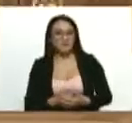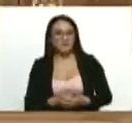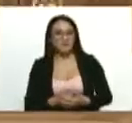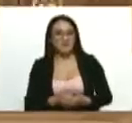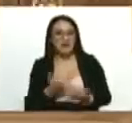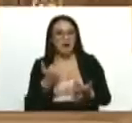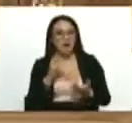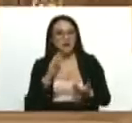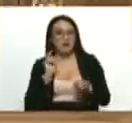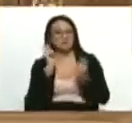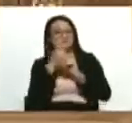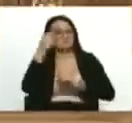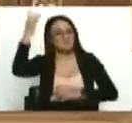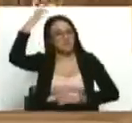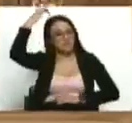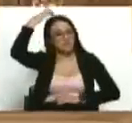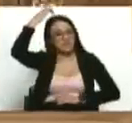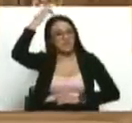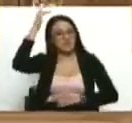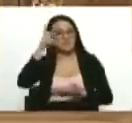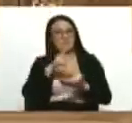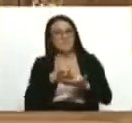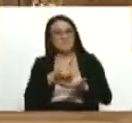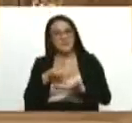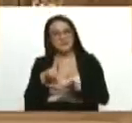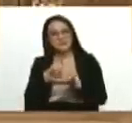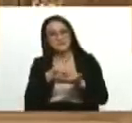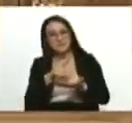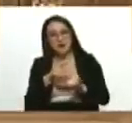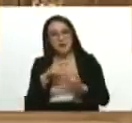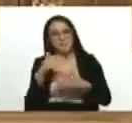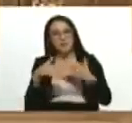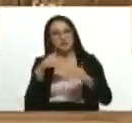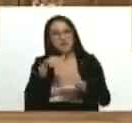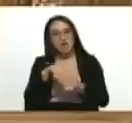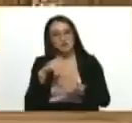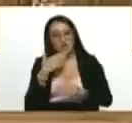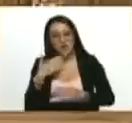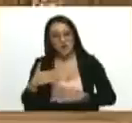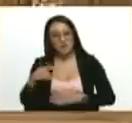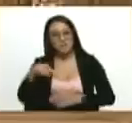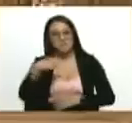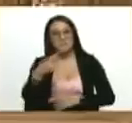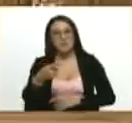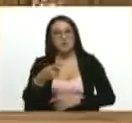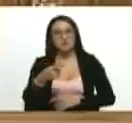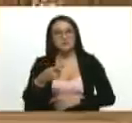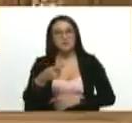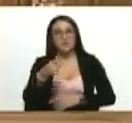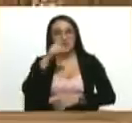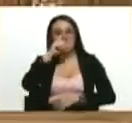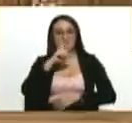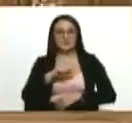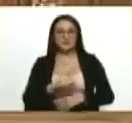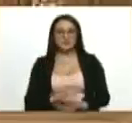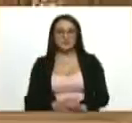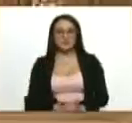disfrazarse ahora de demócrata para participar en el proceso electoral previsto para el próximo año.